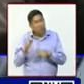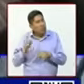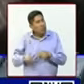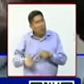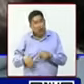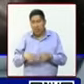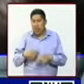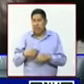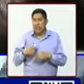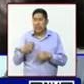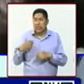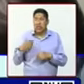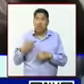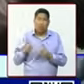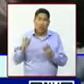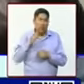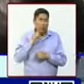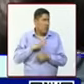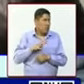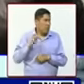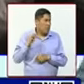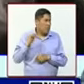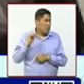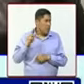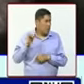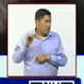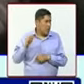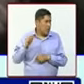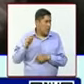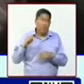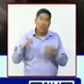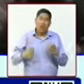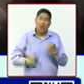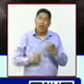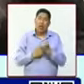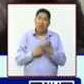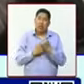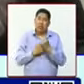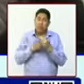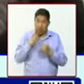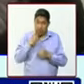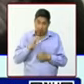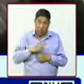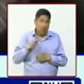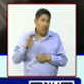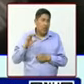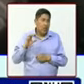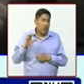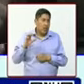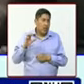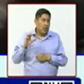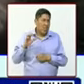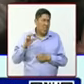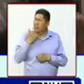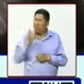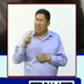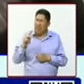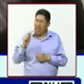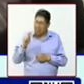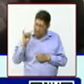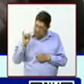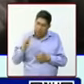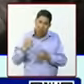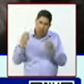limitaciones, pero más bien la señora Miriam, gracias a Dios, ha podido colaborarnos con la señora Katy en coordinación, y la verdad, Giovanna,